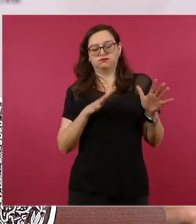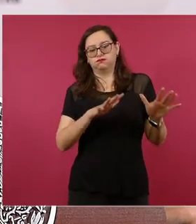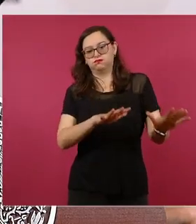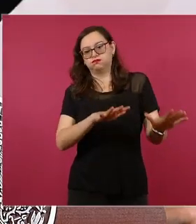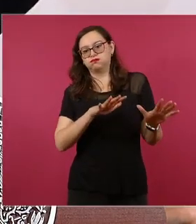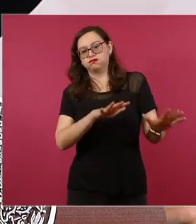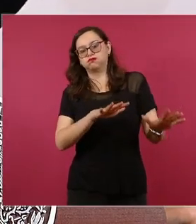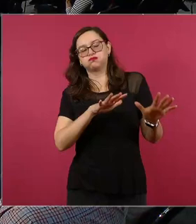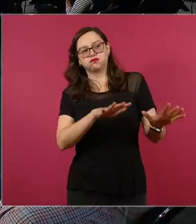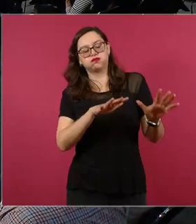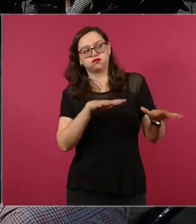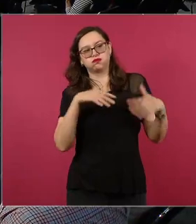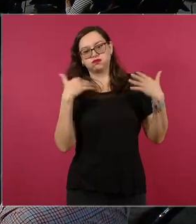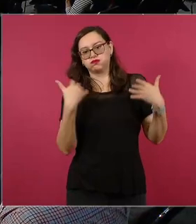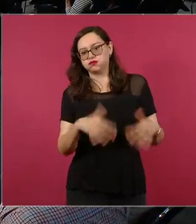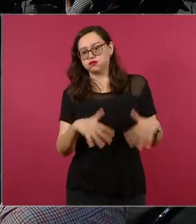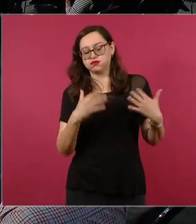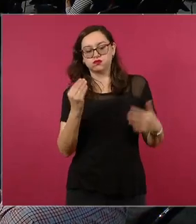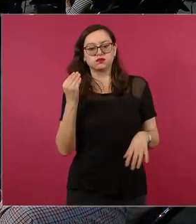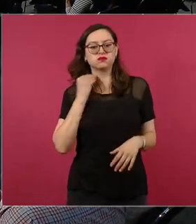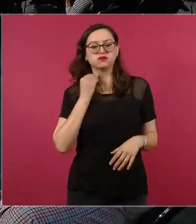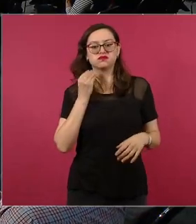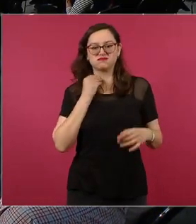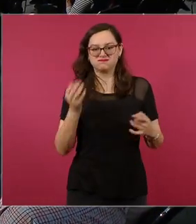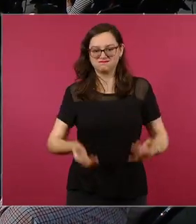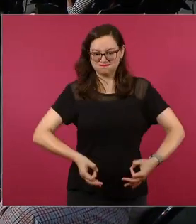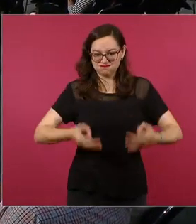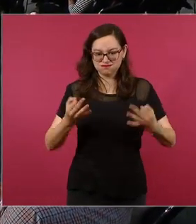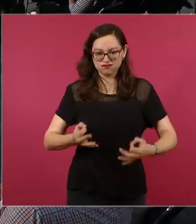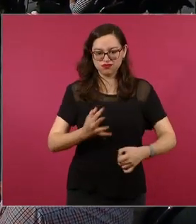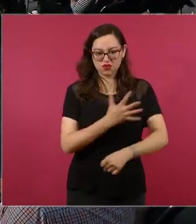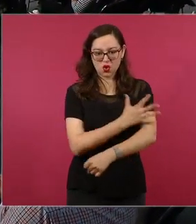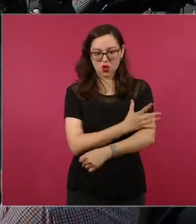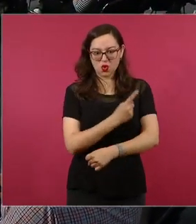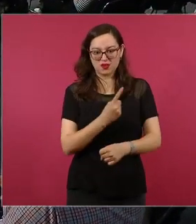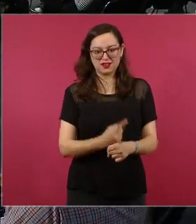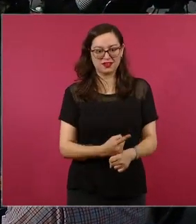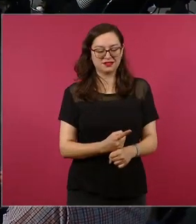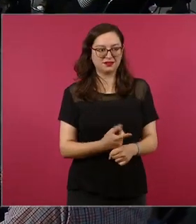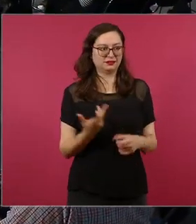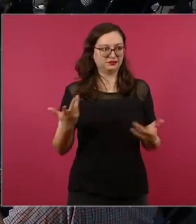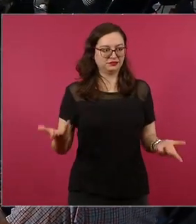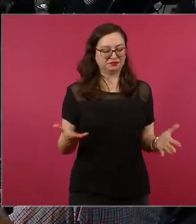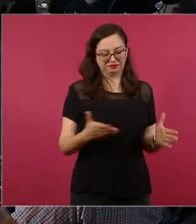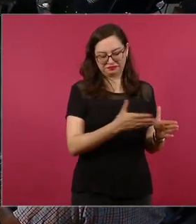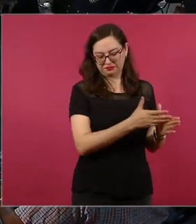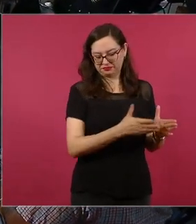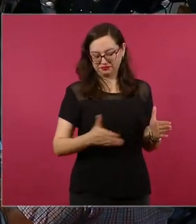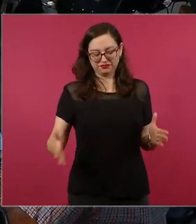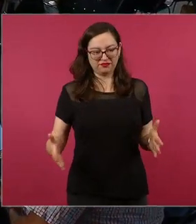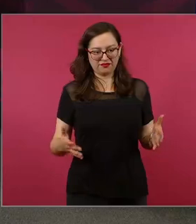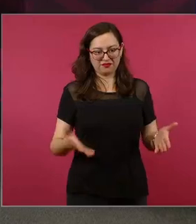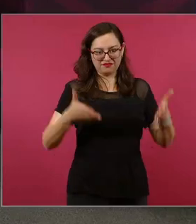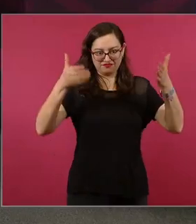y del periodo de la República Restaurada. Luego ya en el Porfiriato,